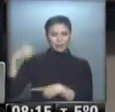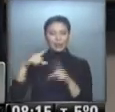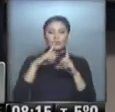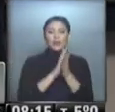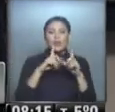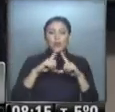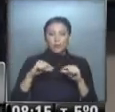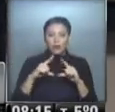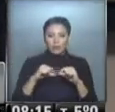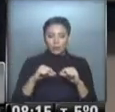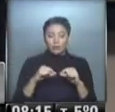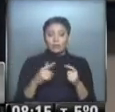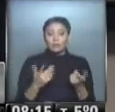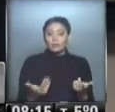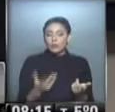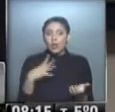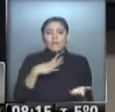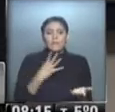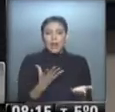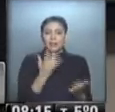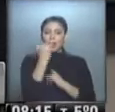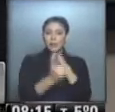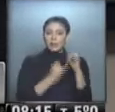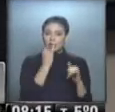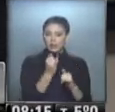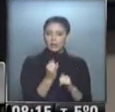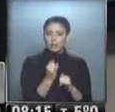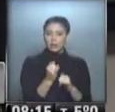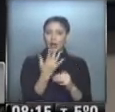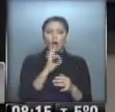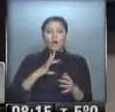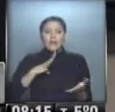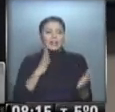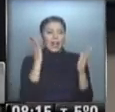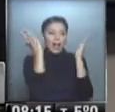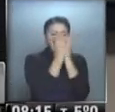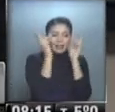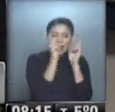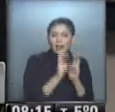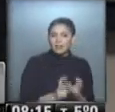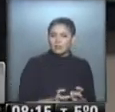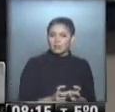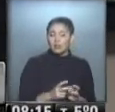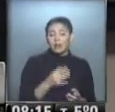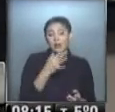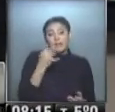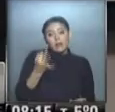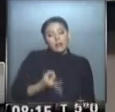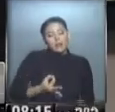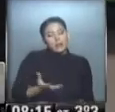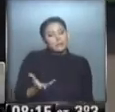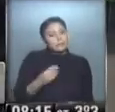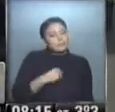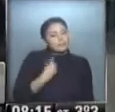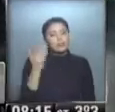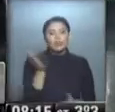que se refieren, sin definir y sin analizar esos números, la verdad que da una sensación